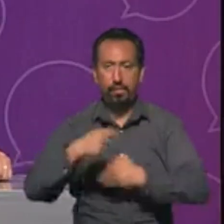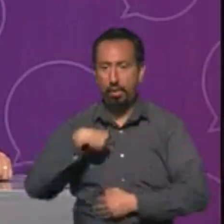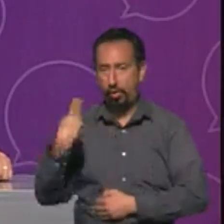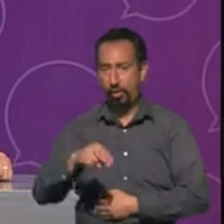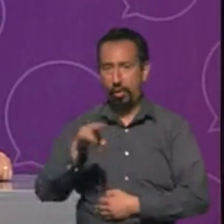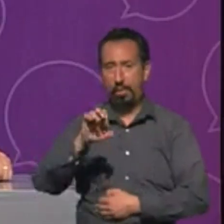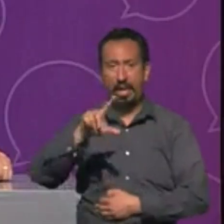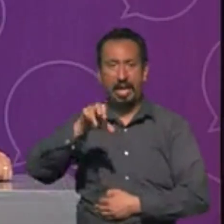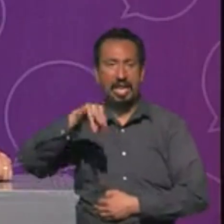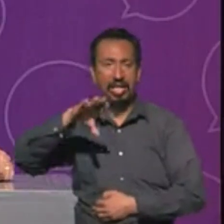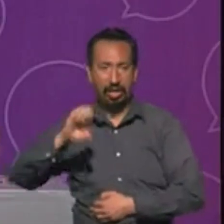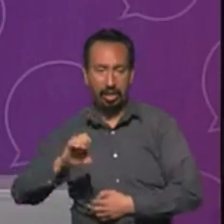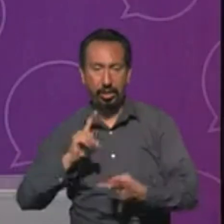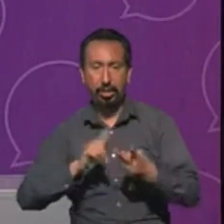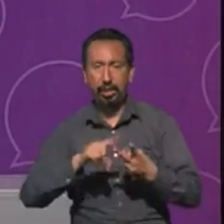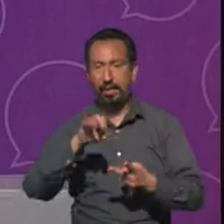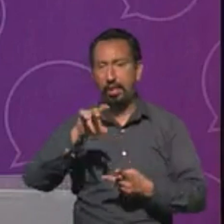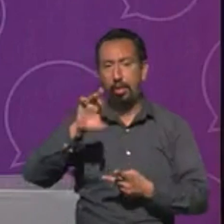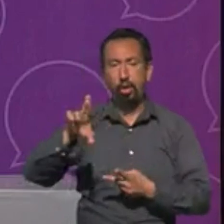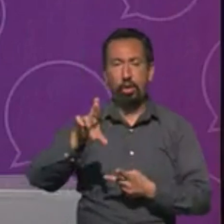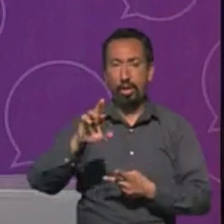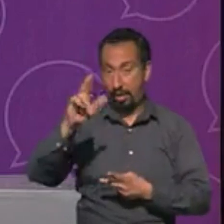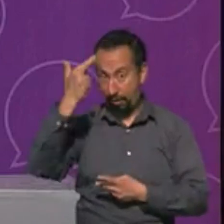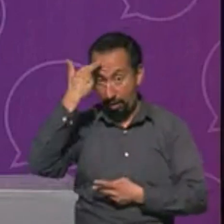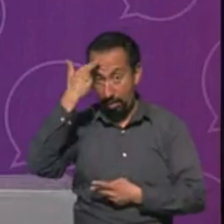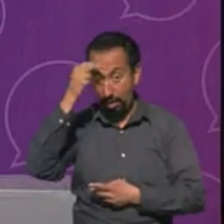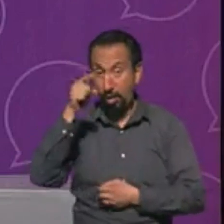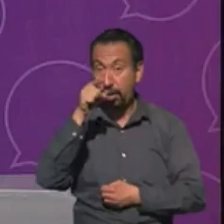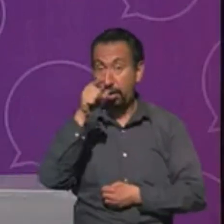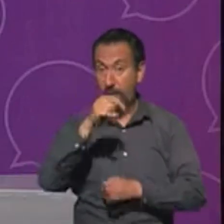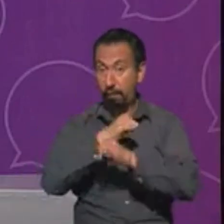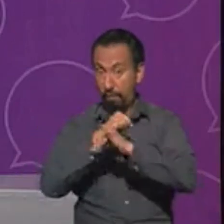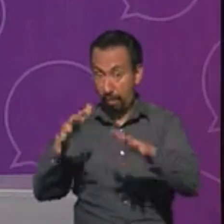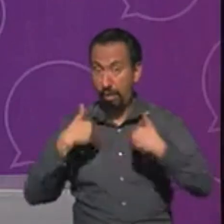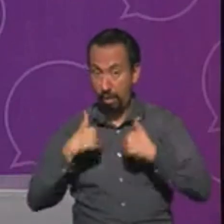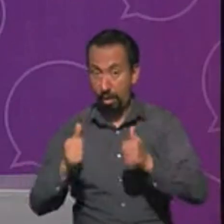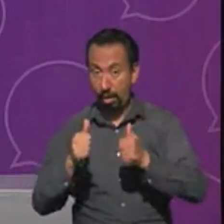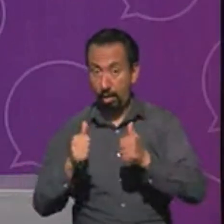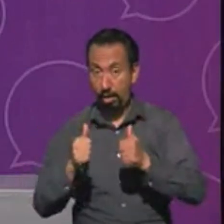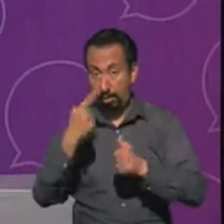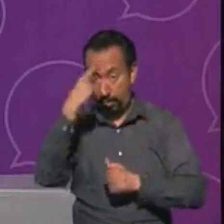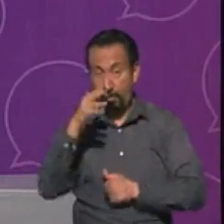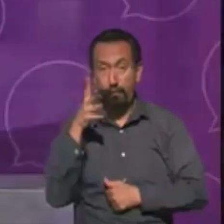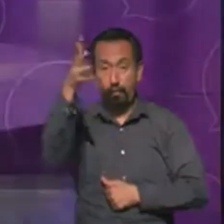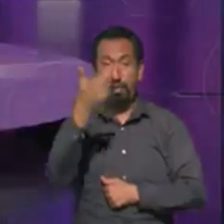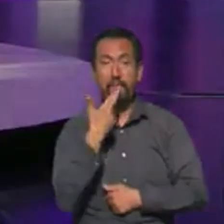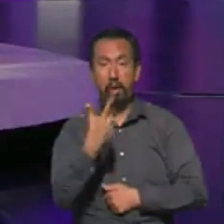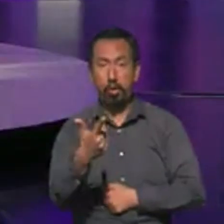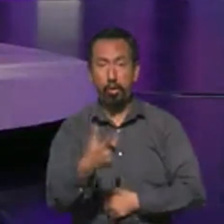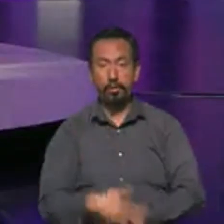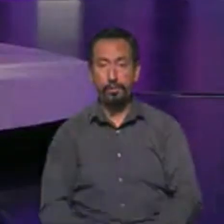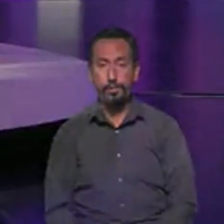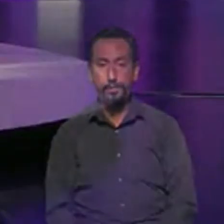Berenice Maldonado Yo soy Víctor Gómez y recuerda que tu voto informado dej huya